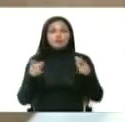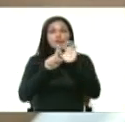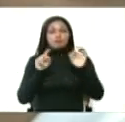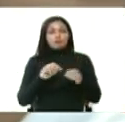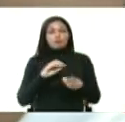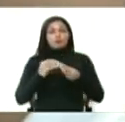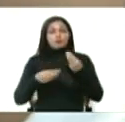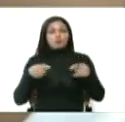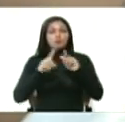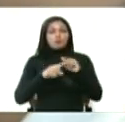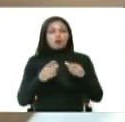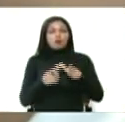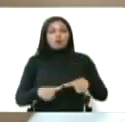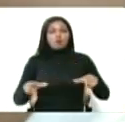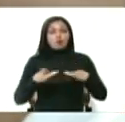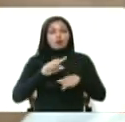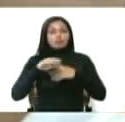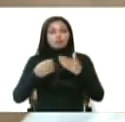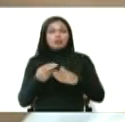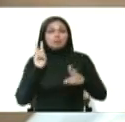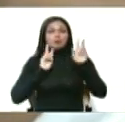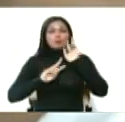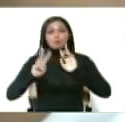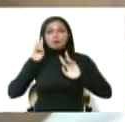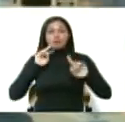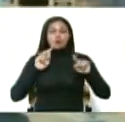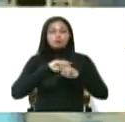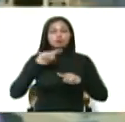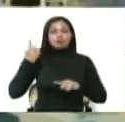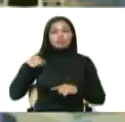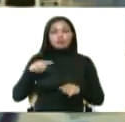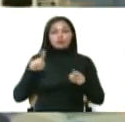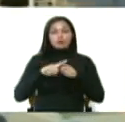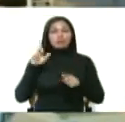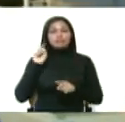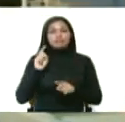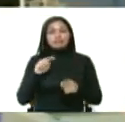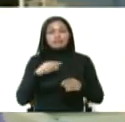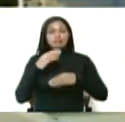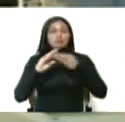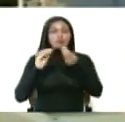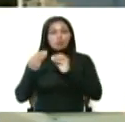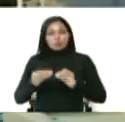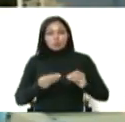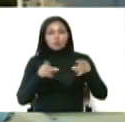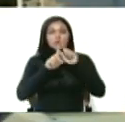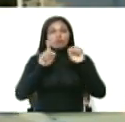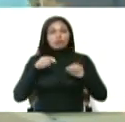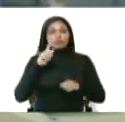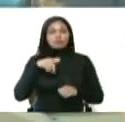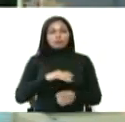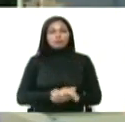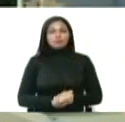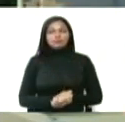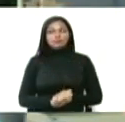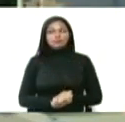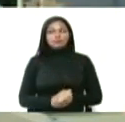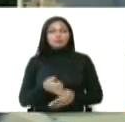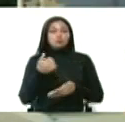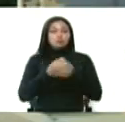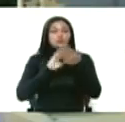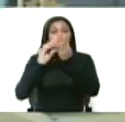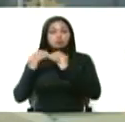como todas las instalaciones sanitarias que tenemos, que necesitan mantenimiento y necesitan una